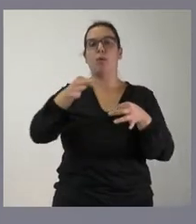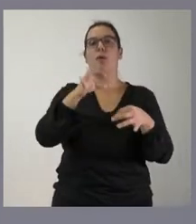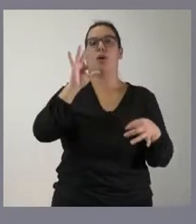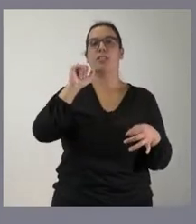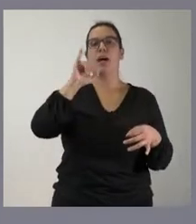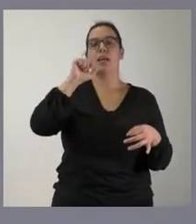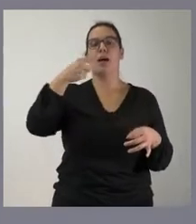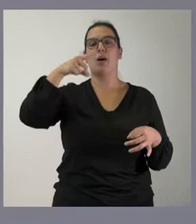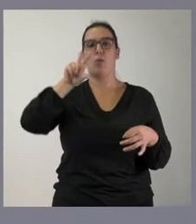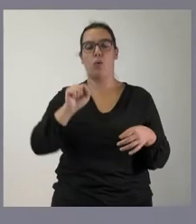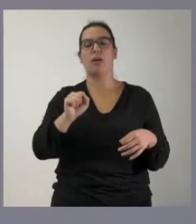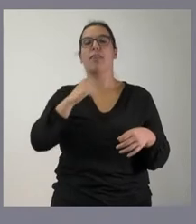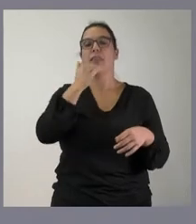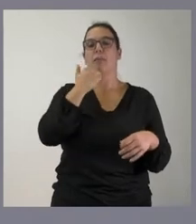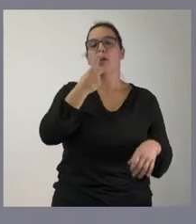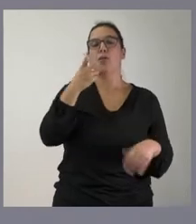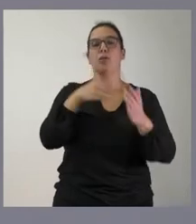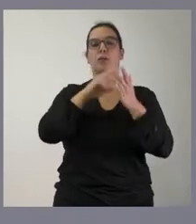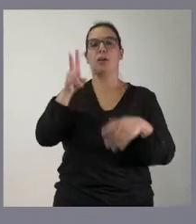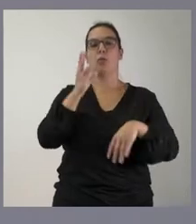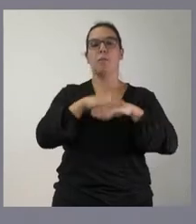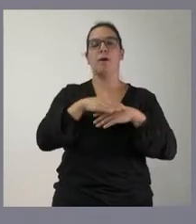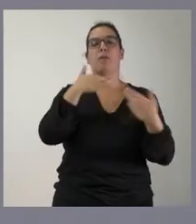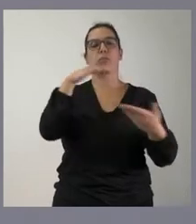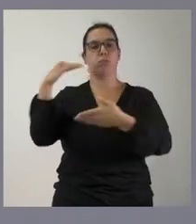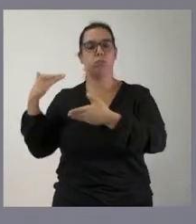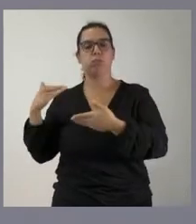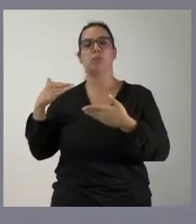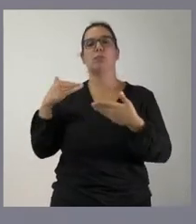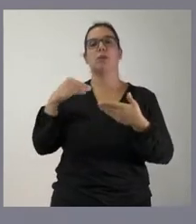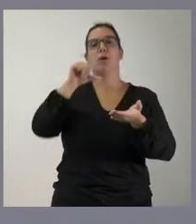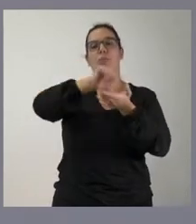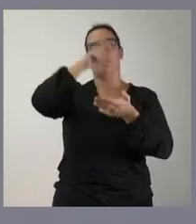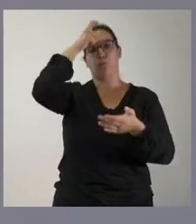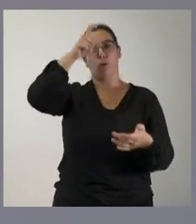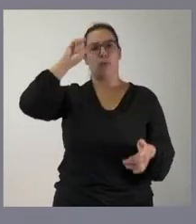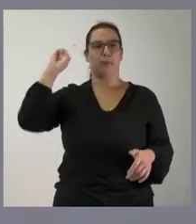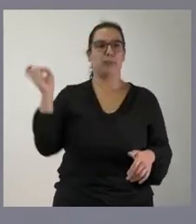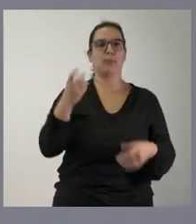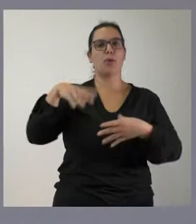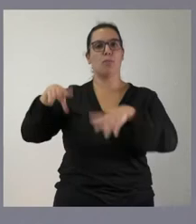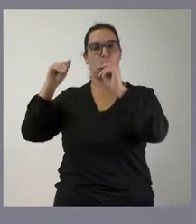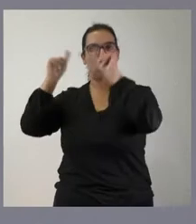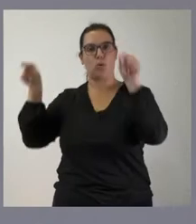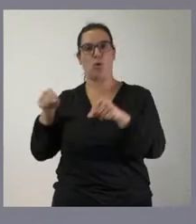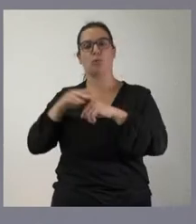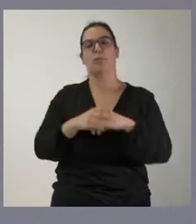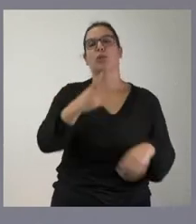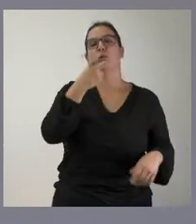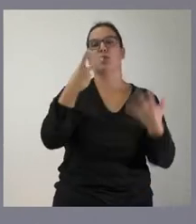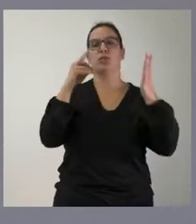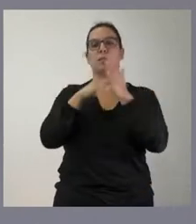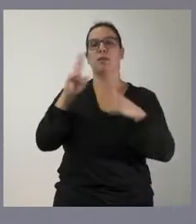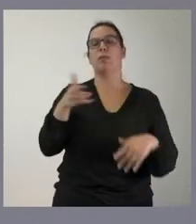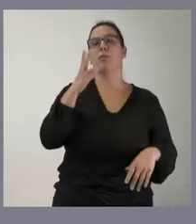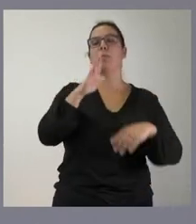sayawa en Zamora 200.000 euros para el abastecimiento de diversas localidades en Burgos 270.000 euros